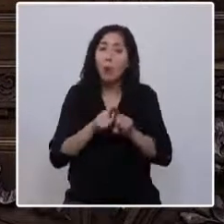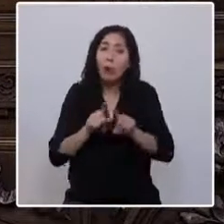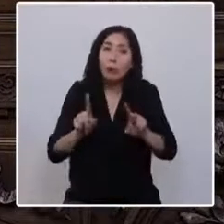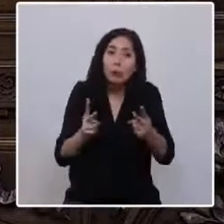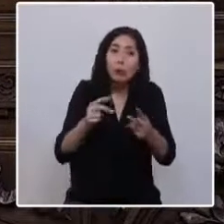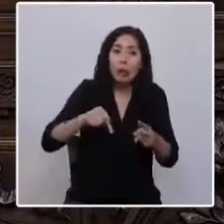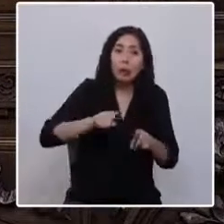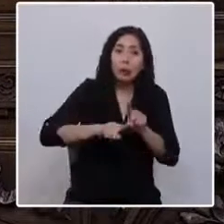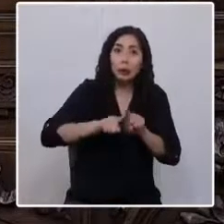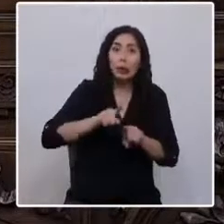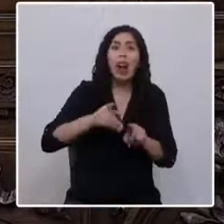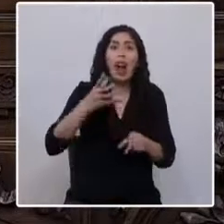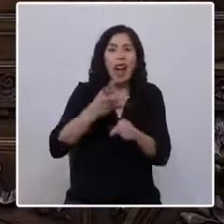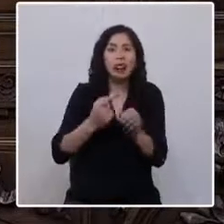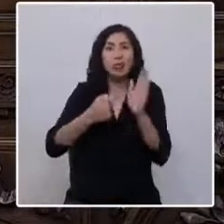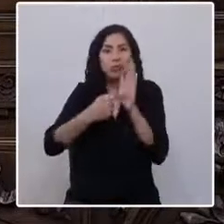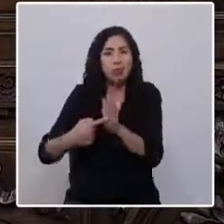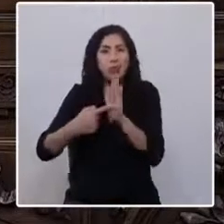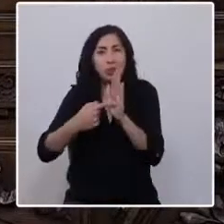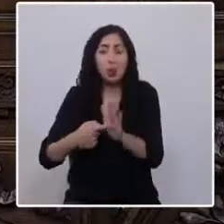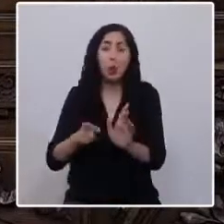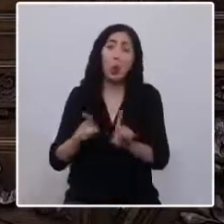dolorosas expresiones de racismo y xenofobia.